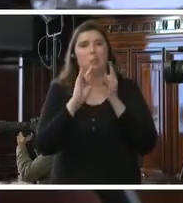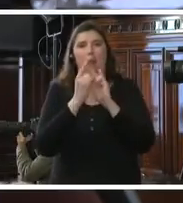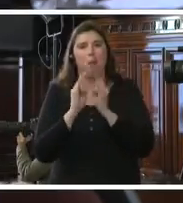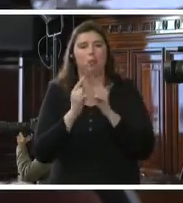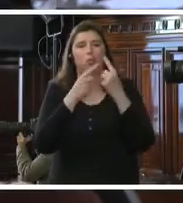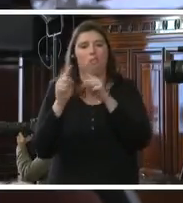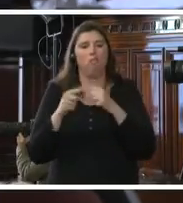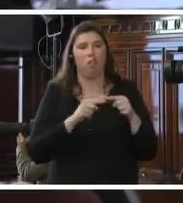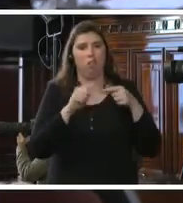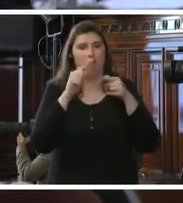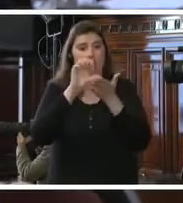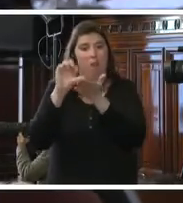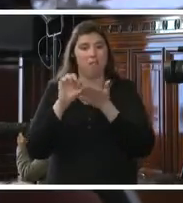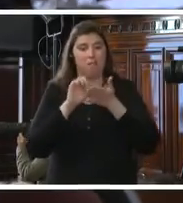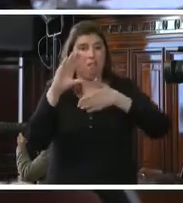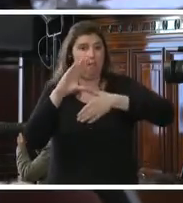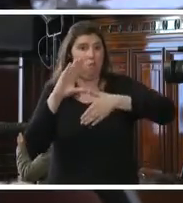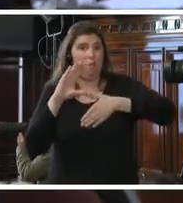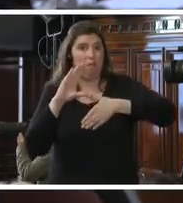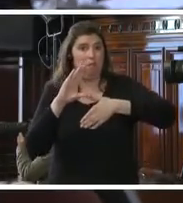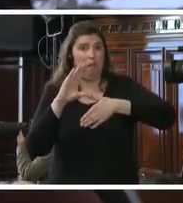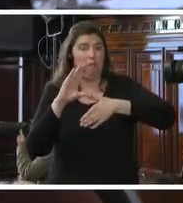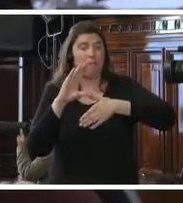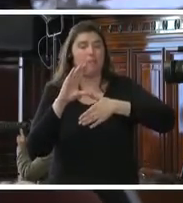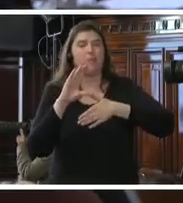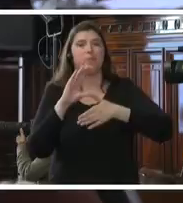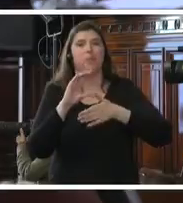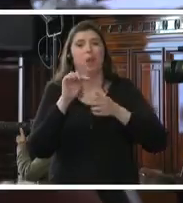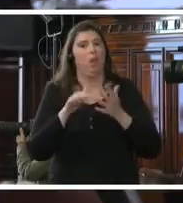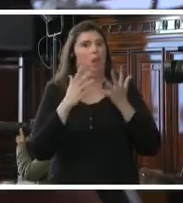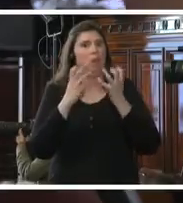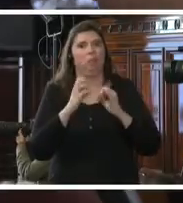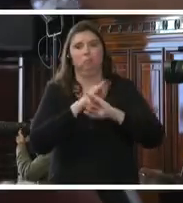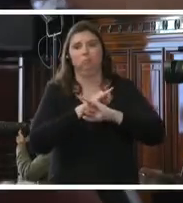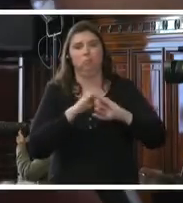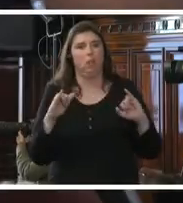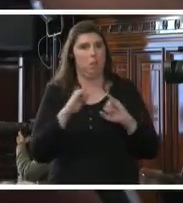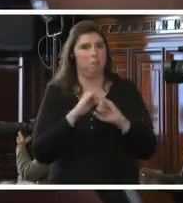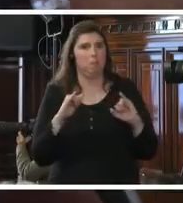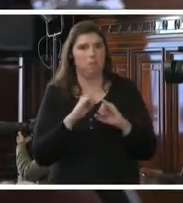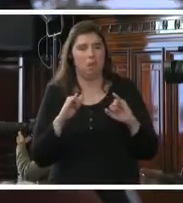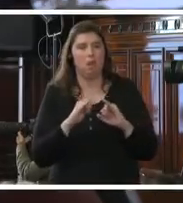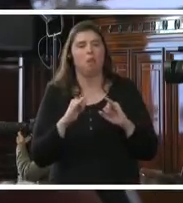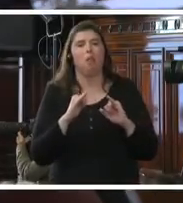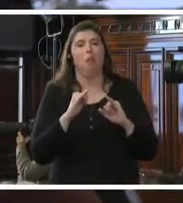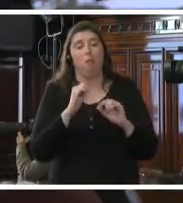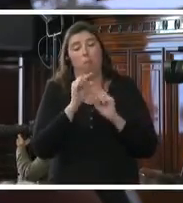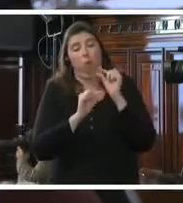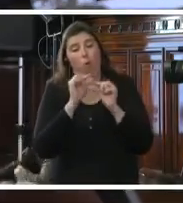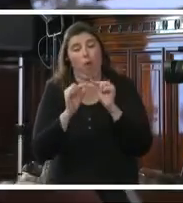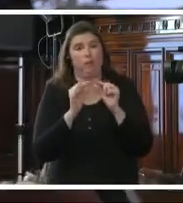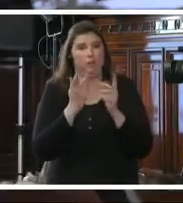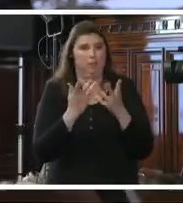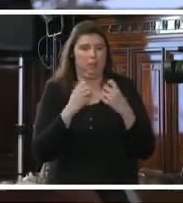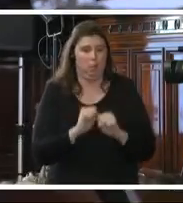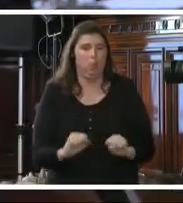países latinoamericanos tendientes a acabar con la reivindicación, las pocas que se han logrado en